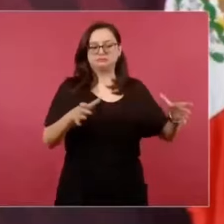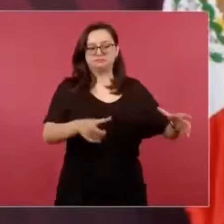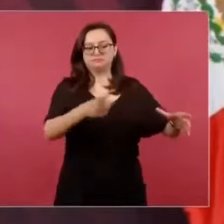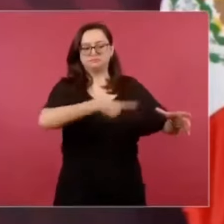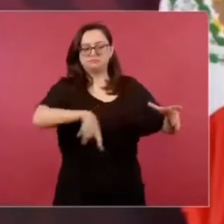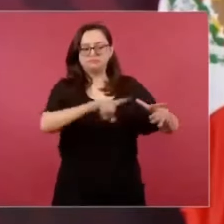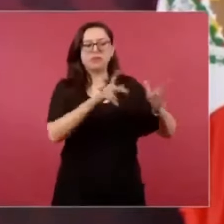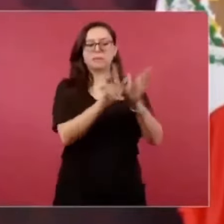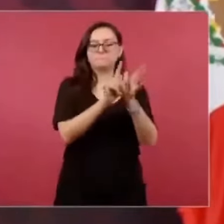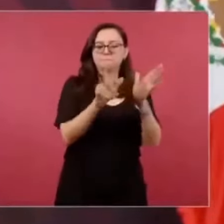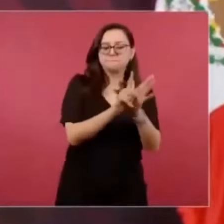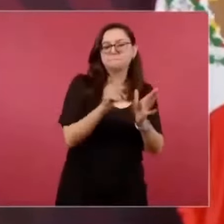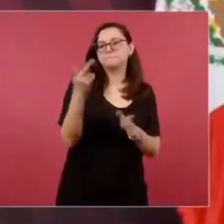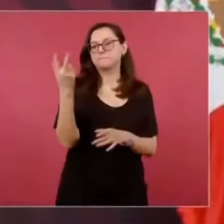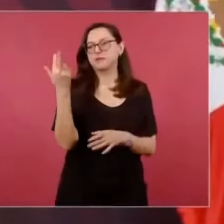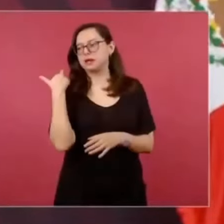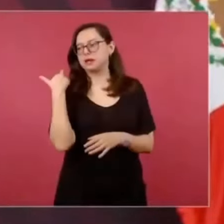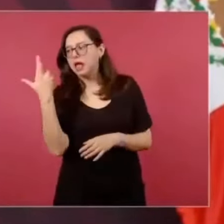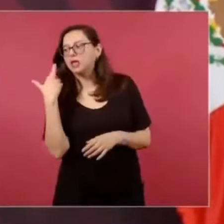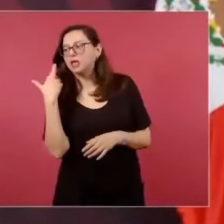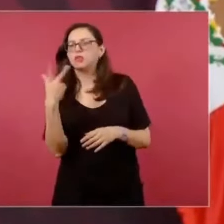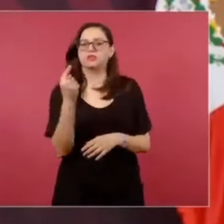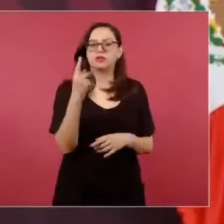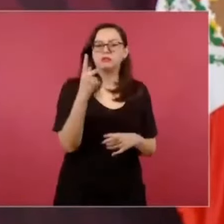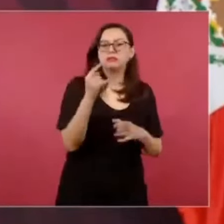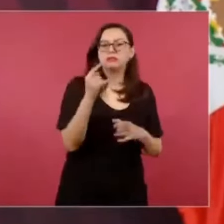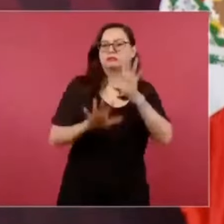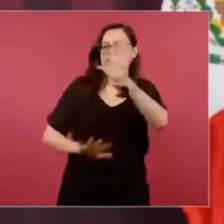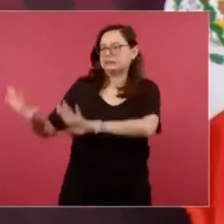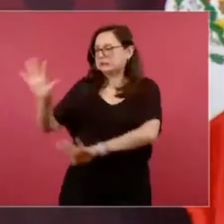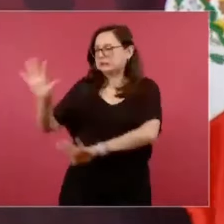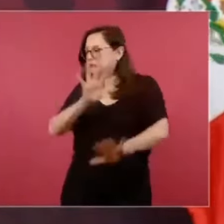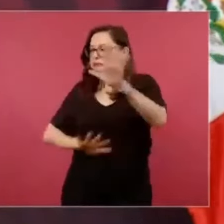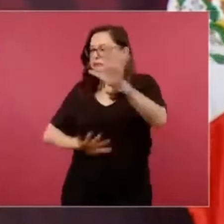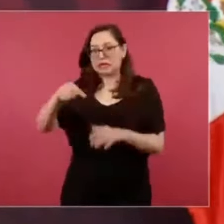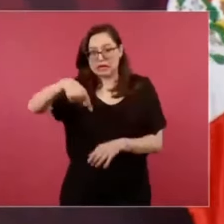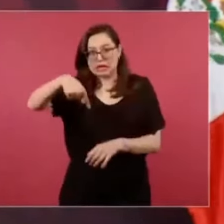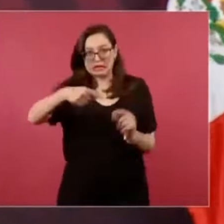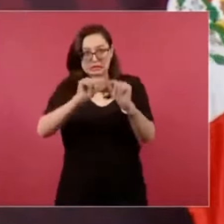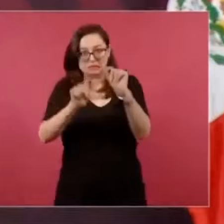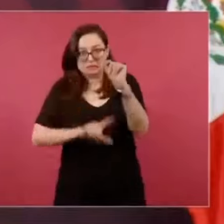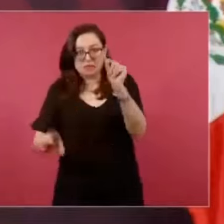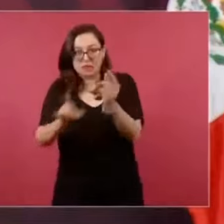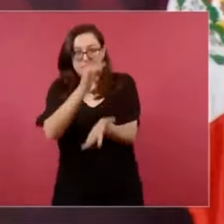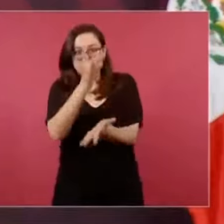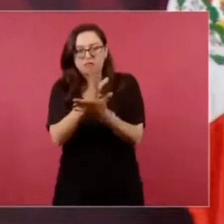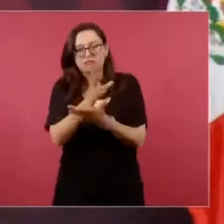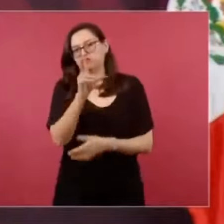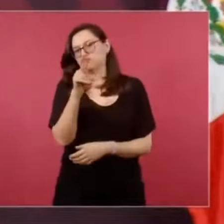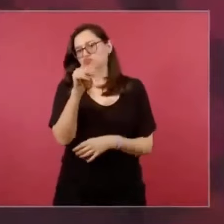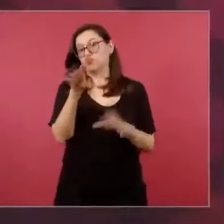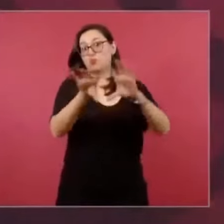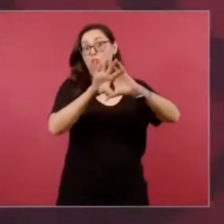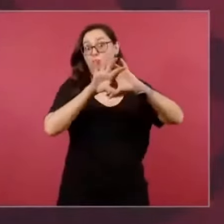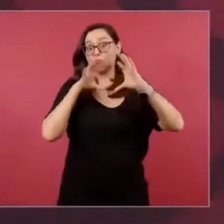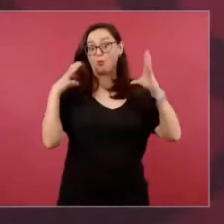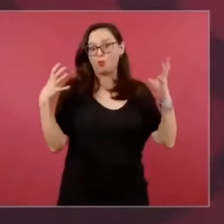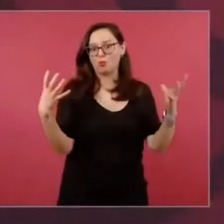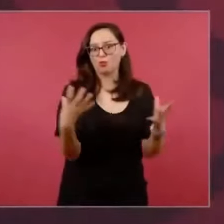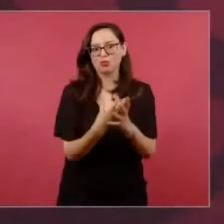de información de México. No, es mundial. Yo pensaba que